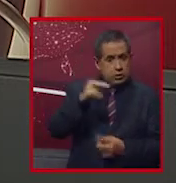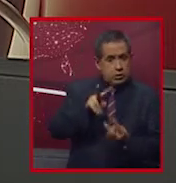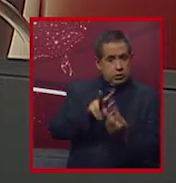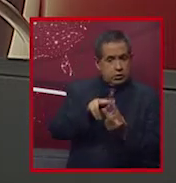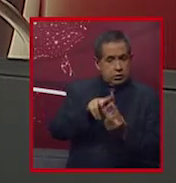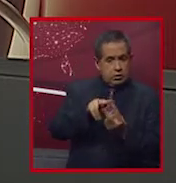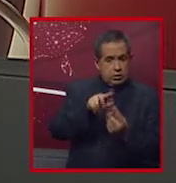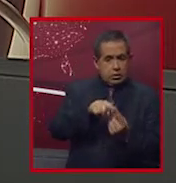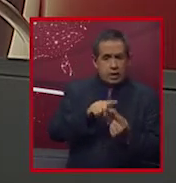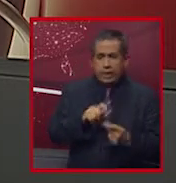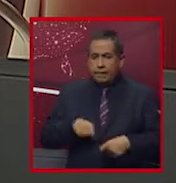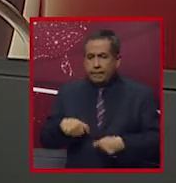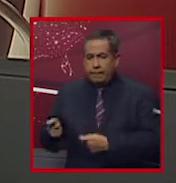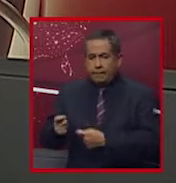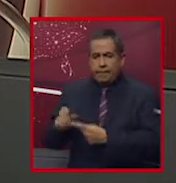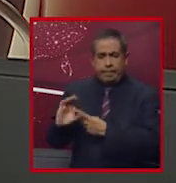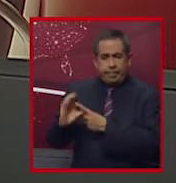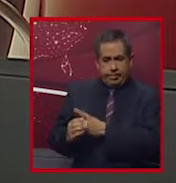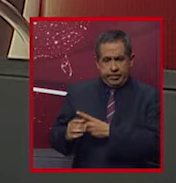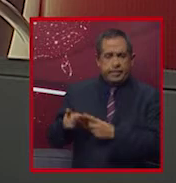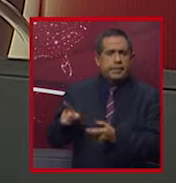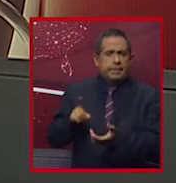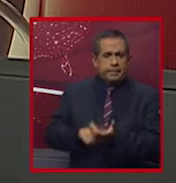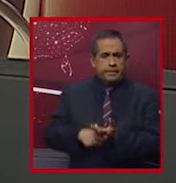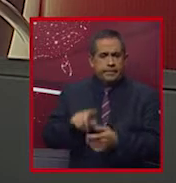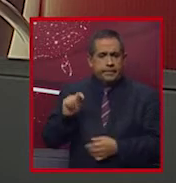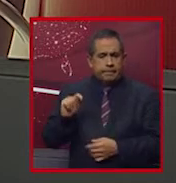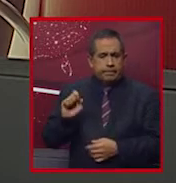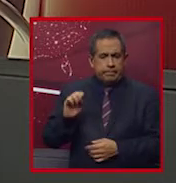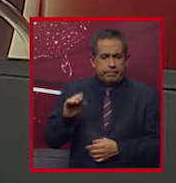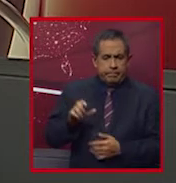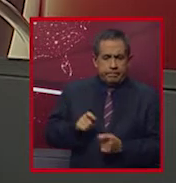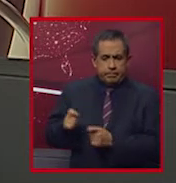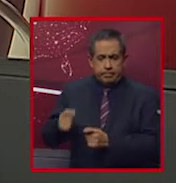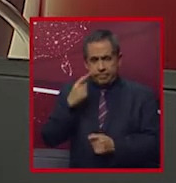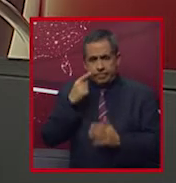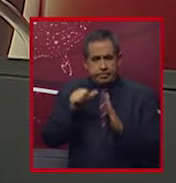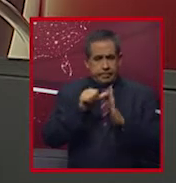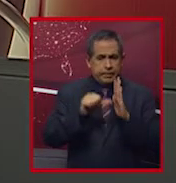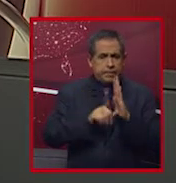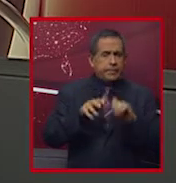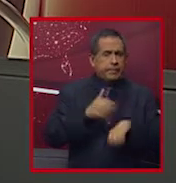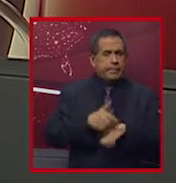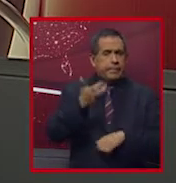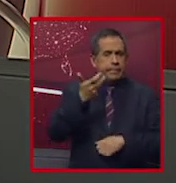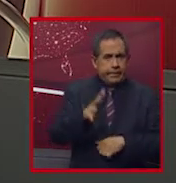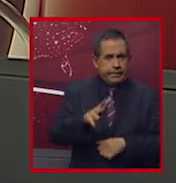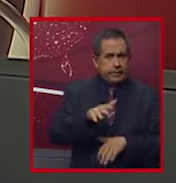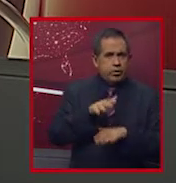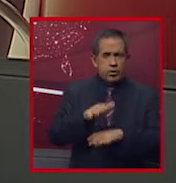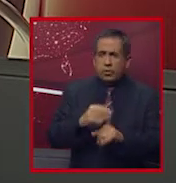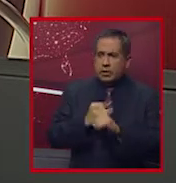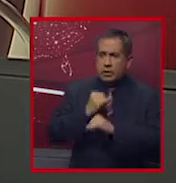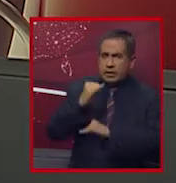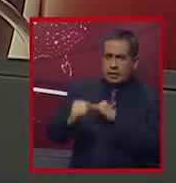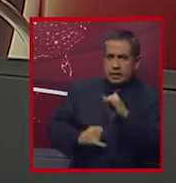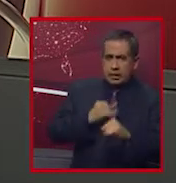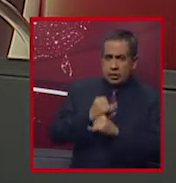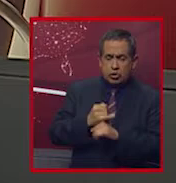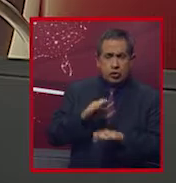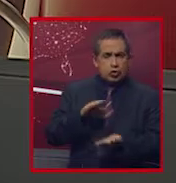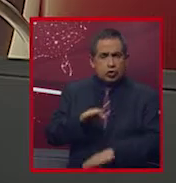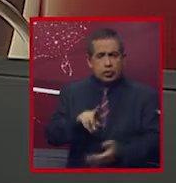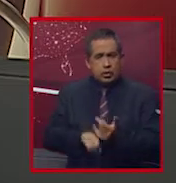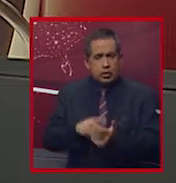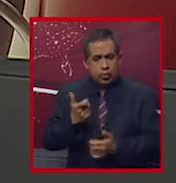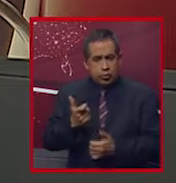posibilidades para dar turno a comisiones al tratado comercial. Por un lado, el artículo 10 de la Ley sobre la aprobación de tratados transnacionales en materia